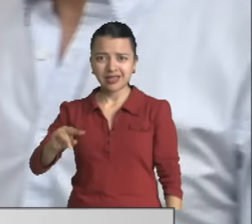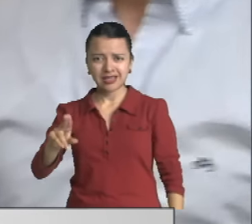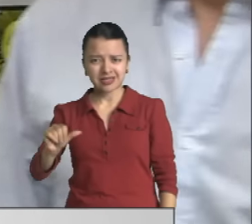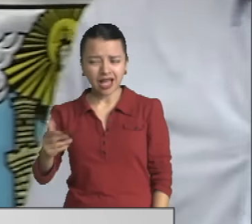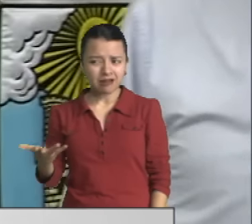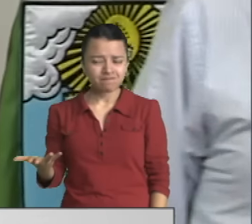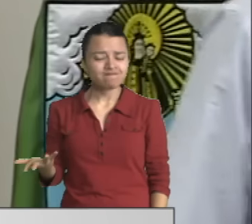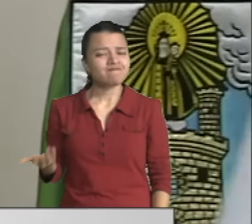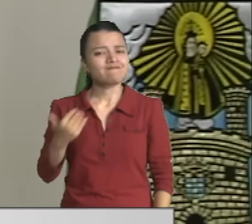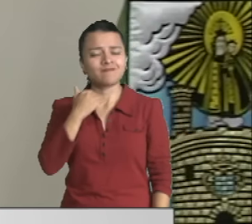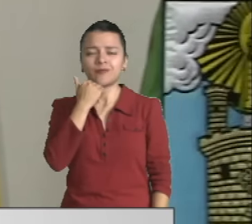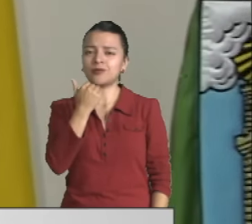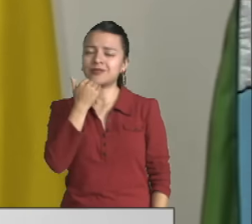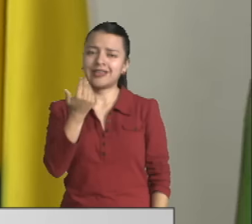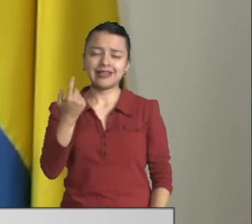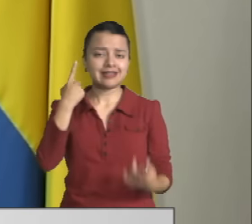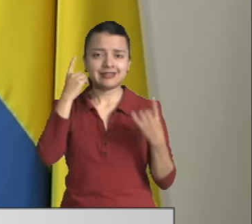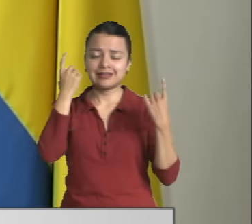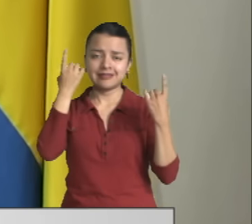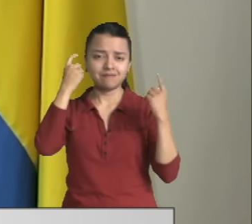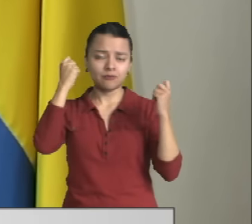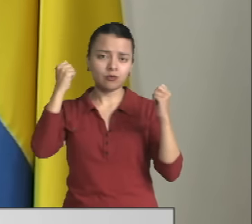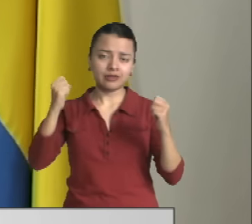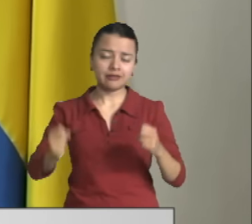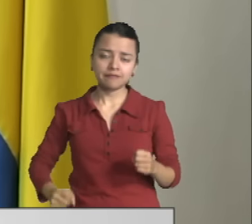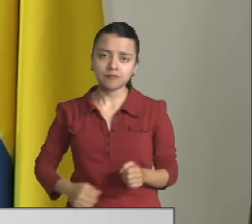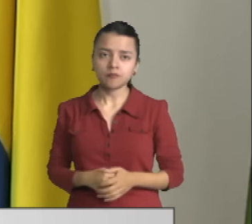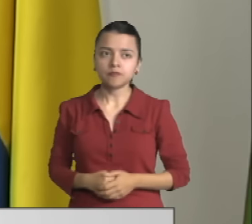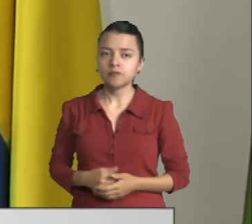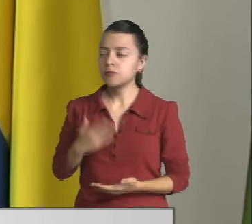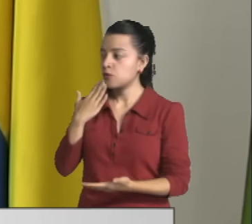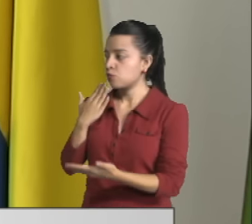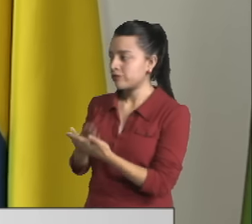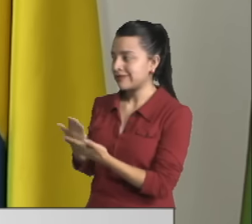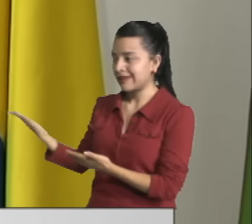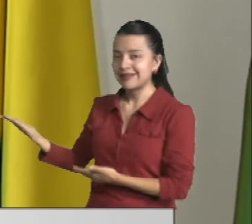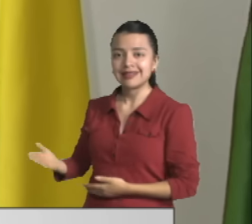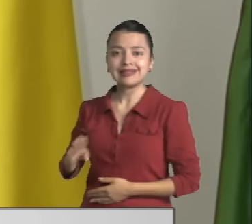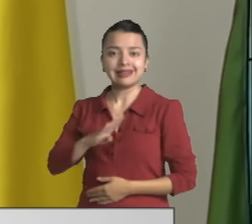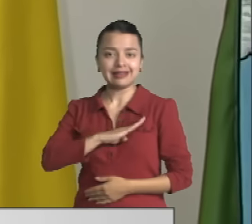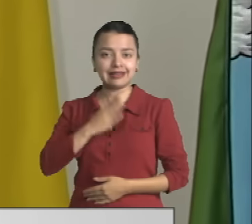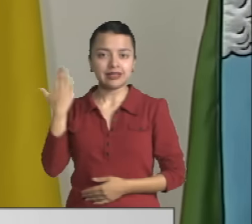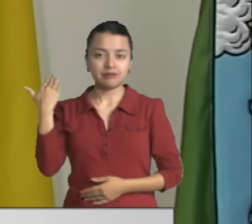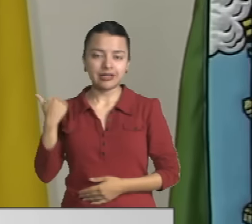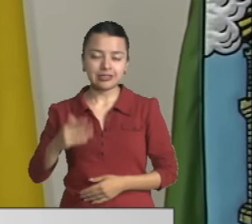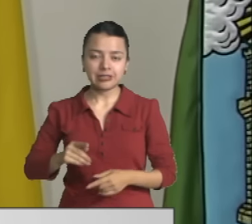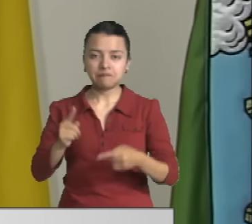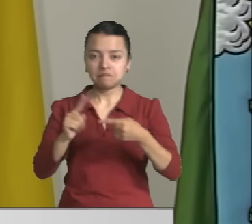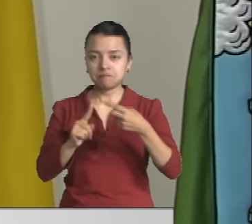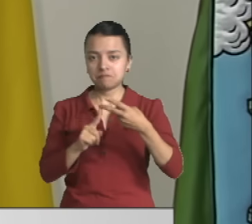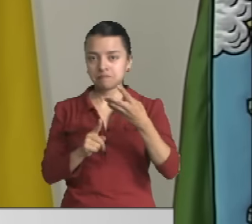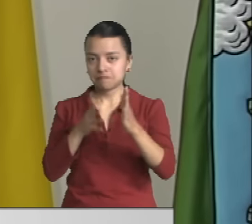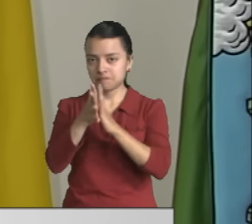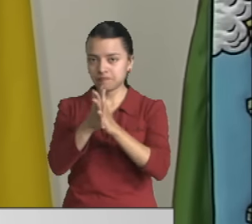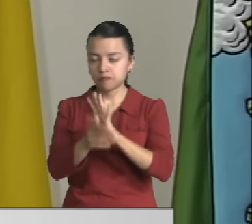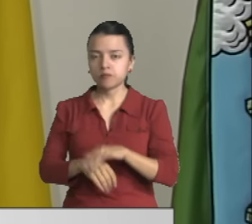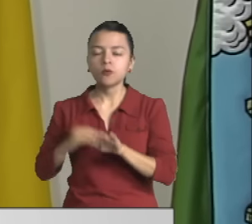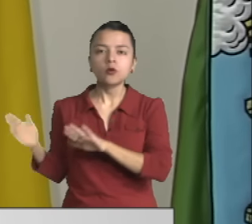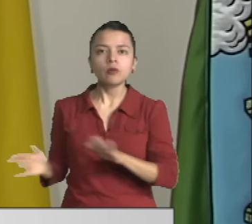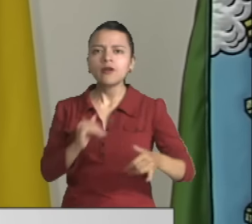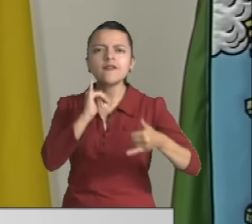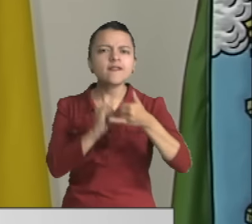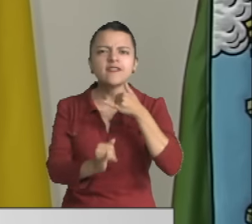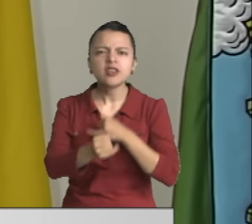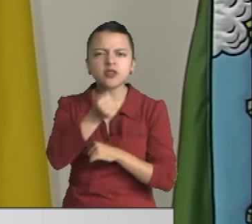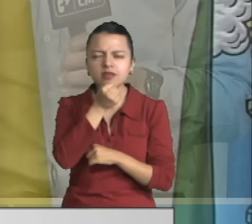que a esta hora de la tarde nos atiende con 3 temas importantes del momento y terminamos con una noticia de orden público judicial. Las